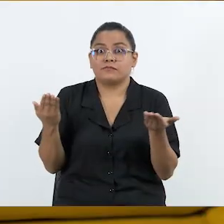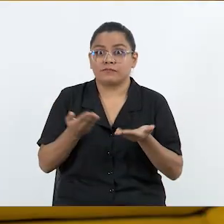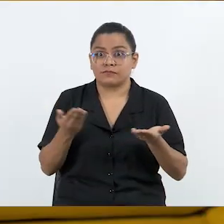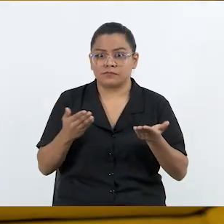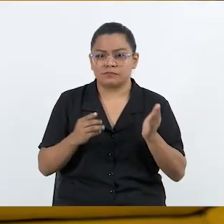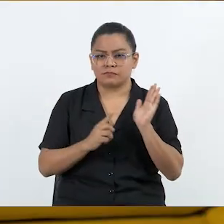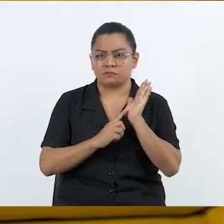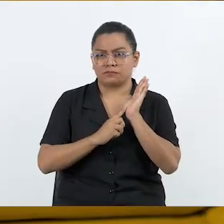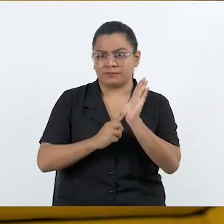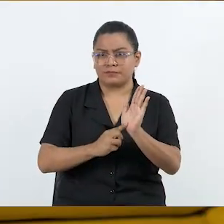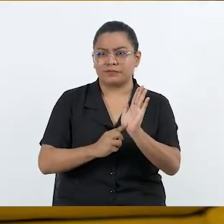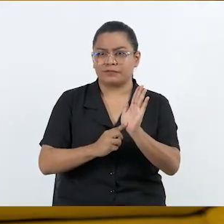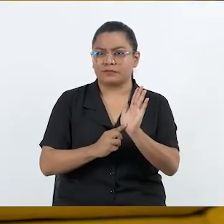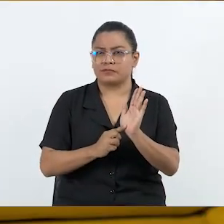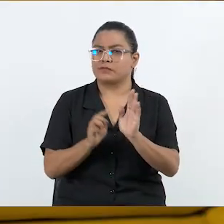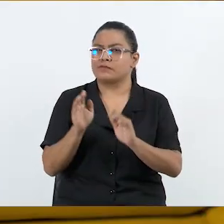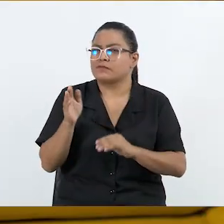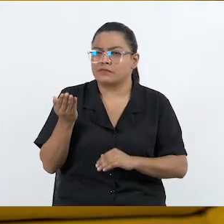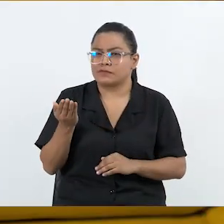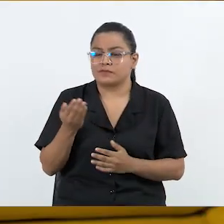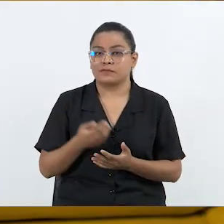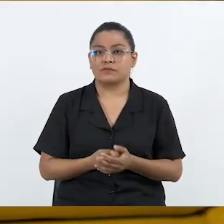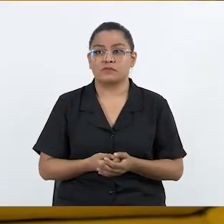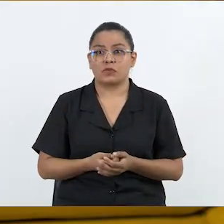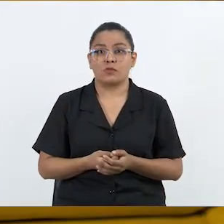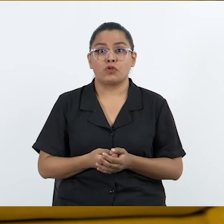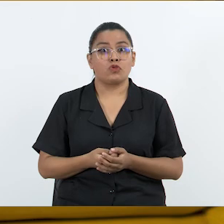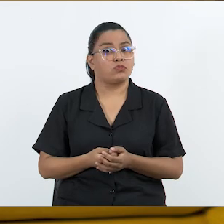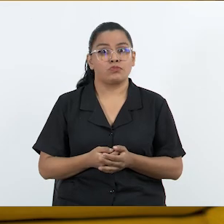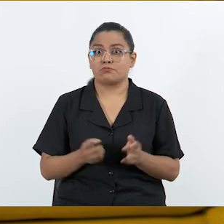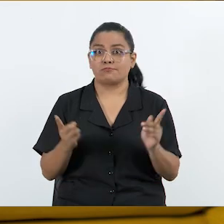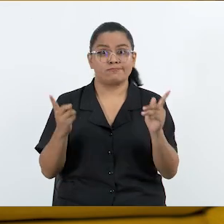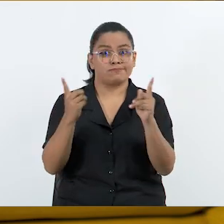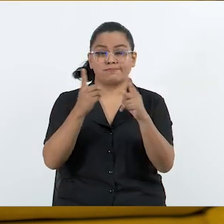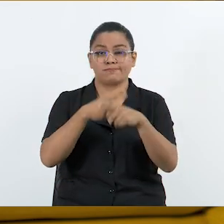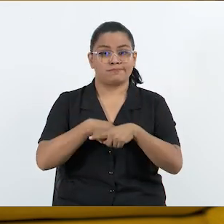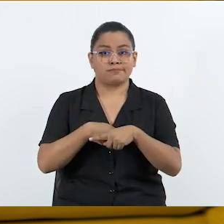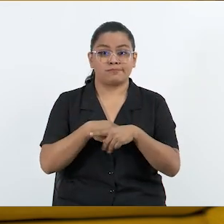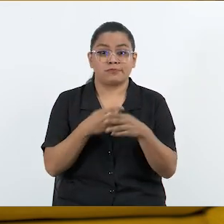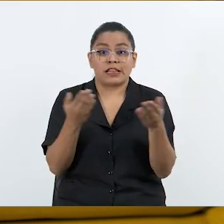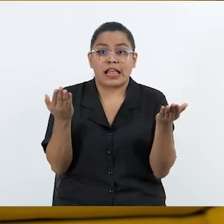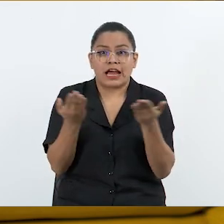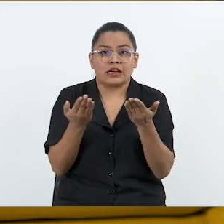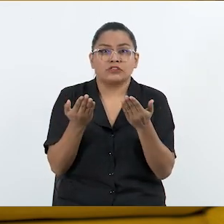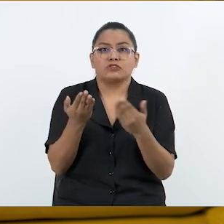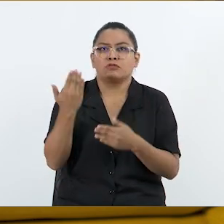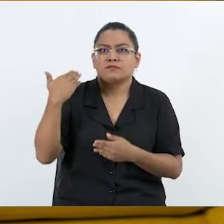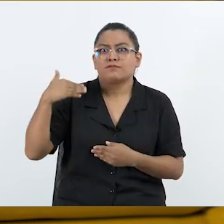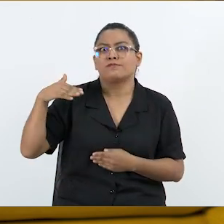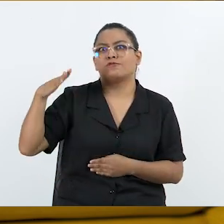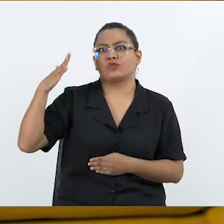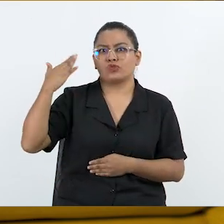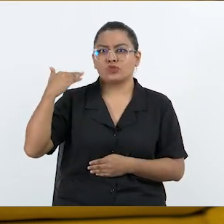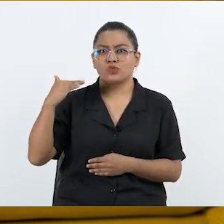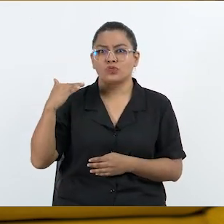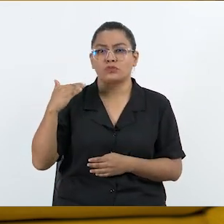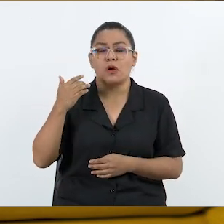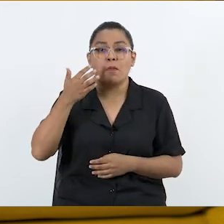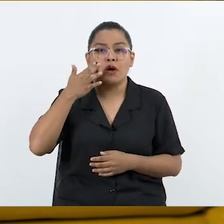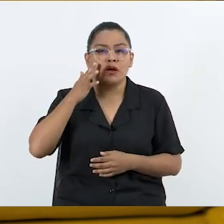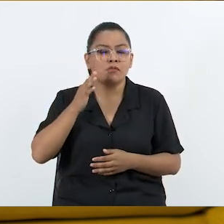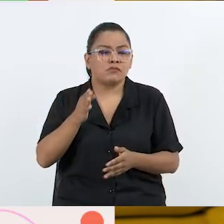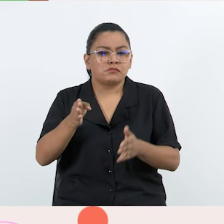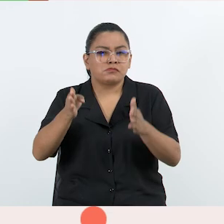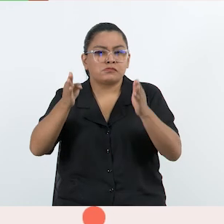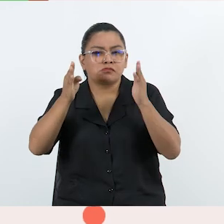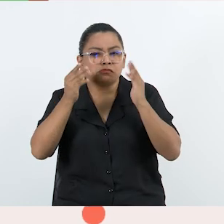Estas acciones que hemos conocido en ningún momento sustituyen completamente las acciones tradicionales,